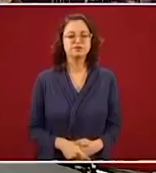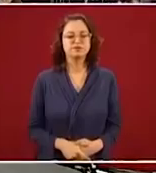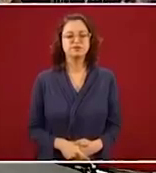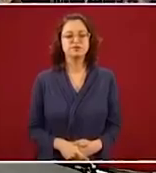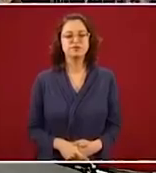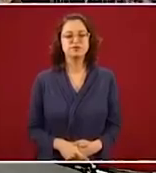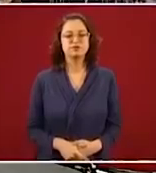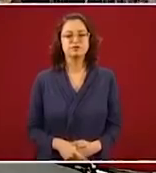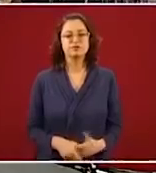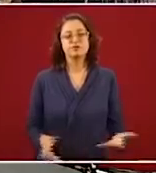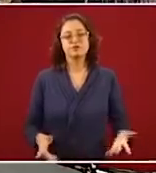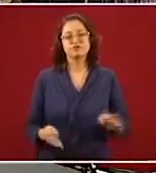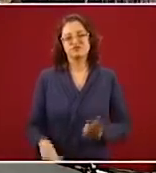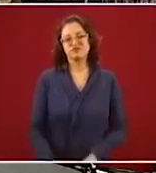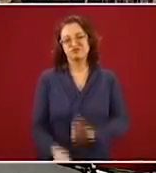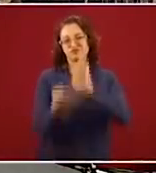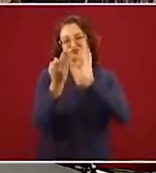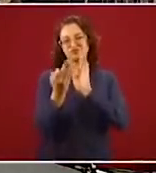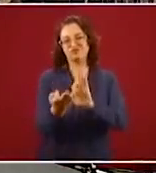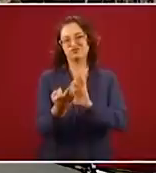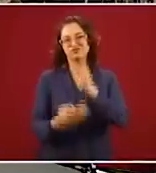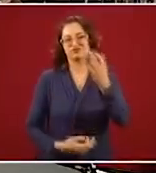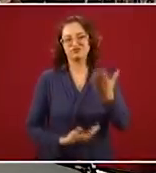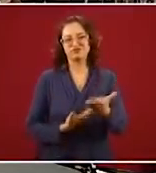a comparecer.